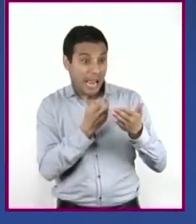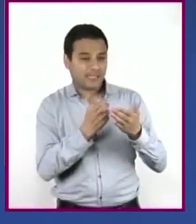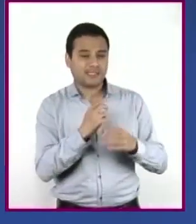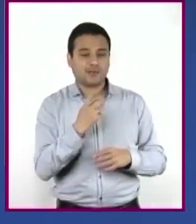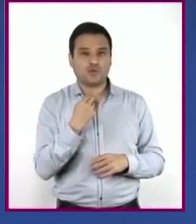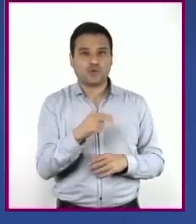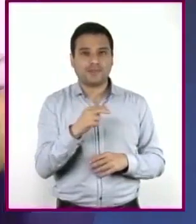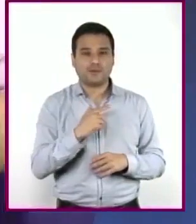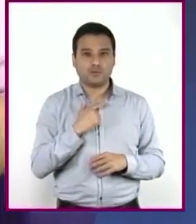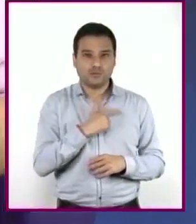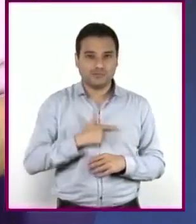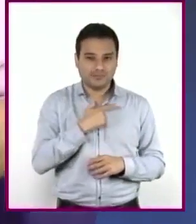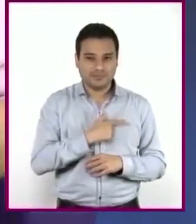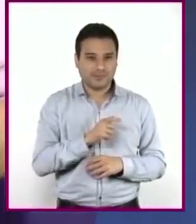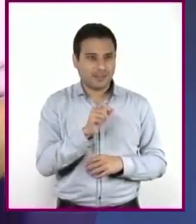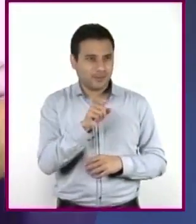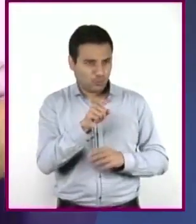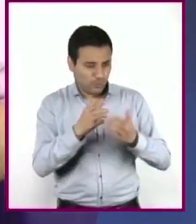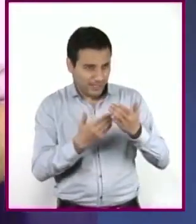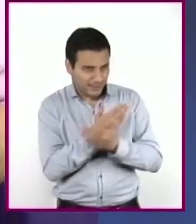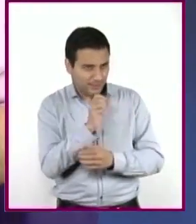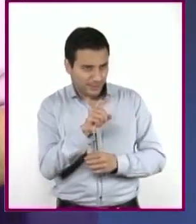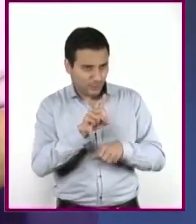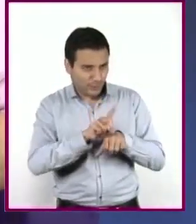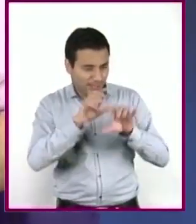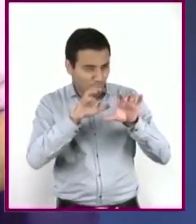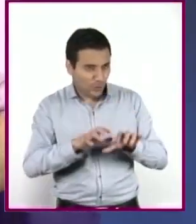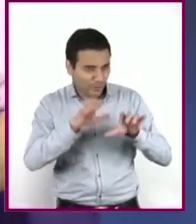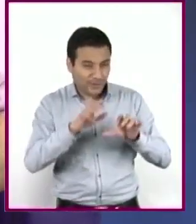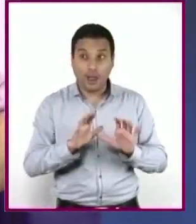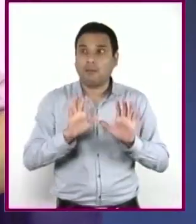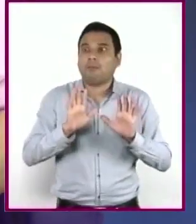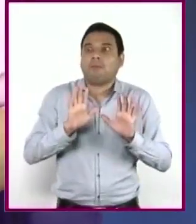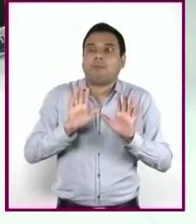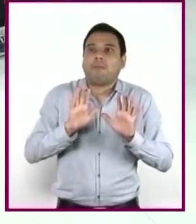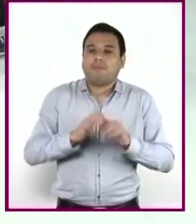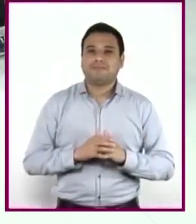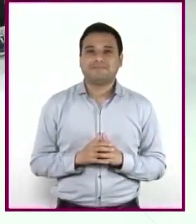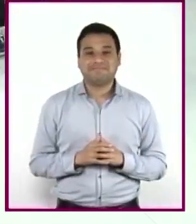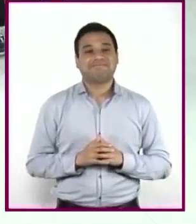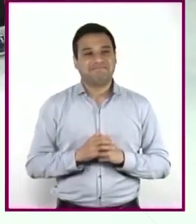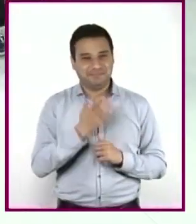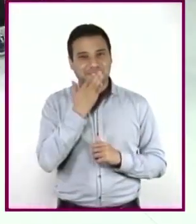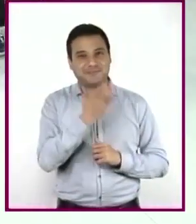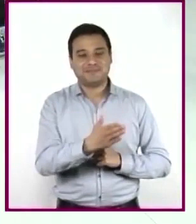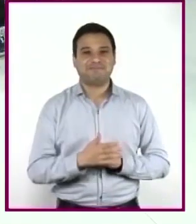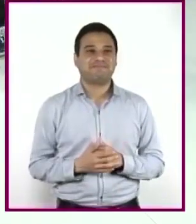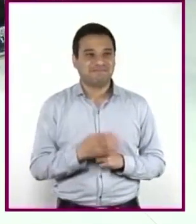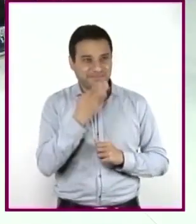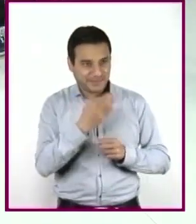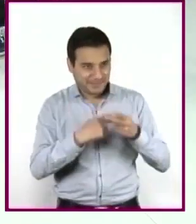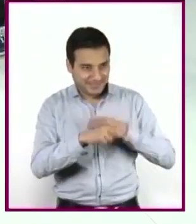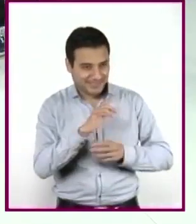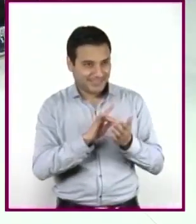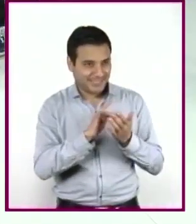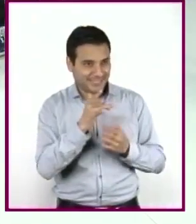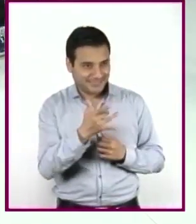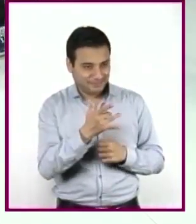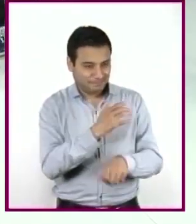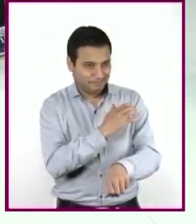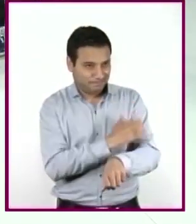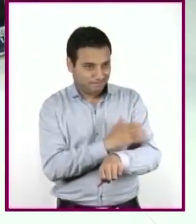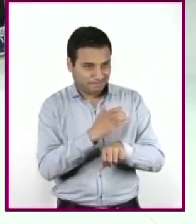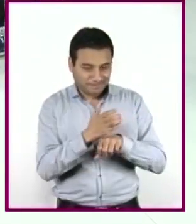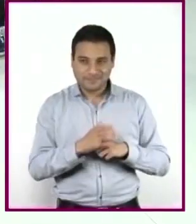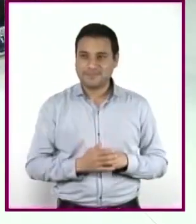les gustó. ¿No será que ese día estaba lloviendo? Pues quién sabe. Quién sabe, ¿verdad? Muy bien,